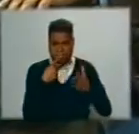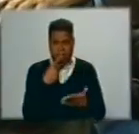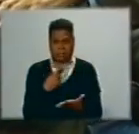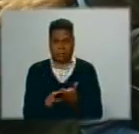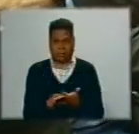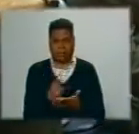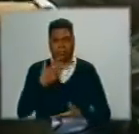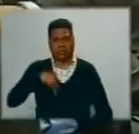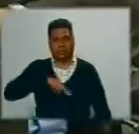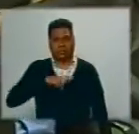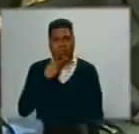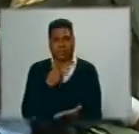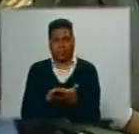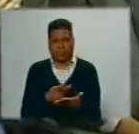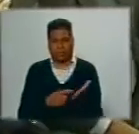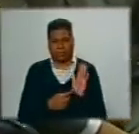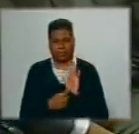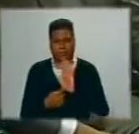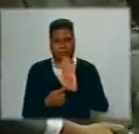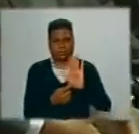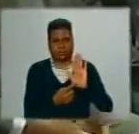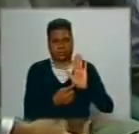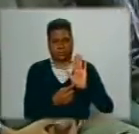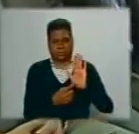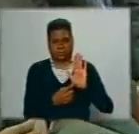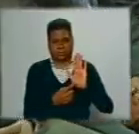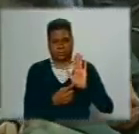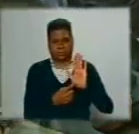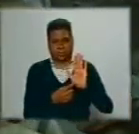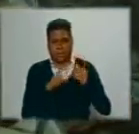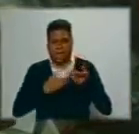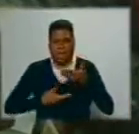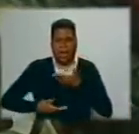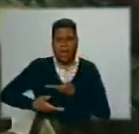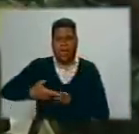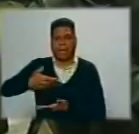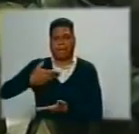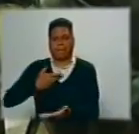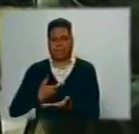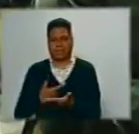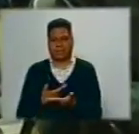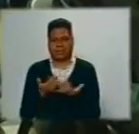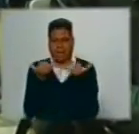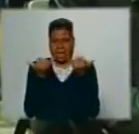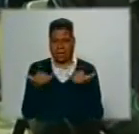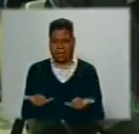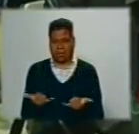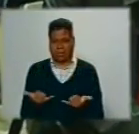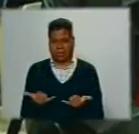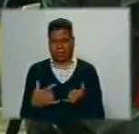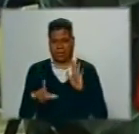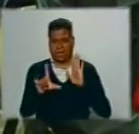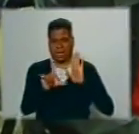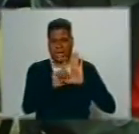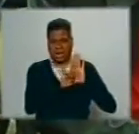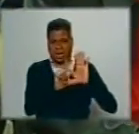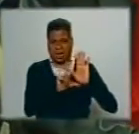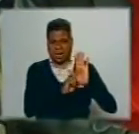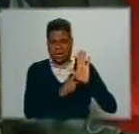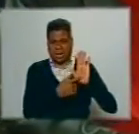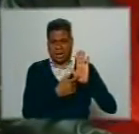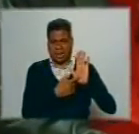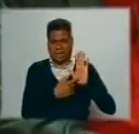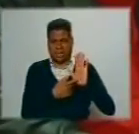nos proponemos, sustituir a lo que es la actual Ley Orgánica de